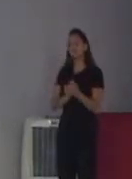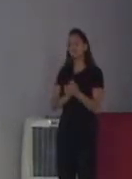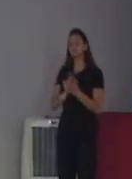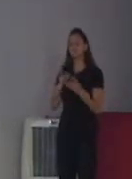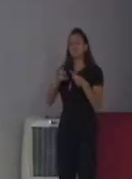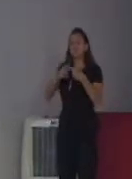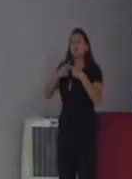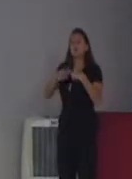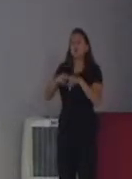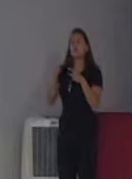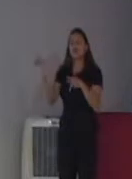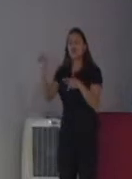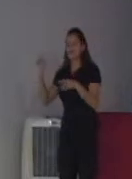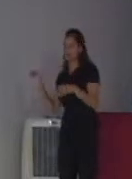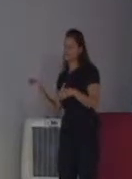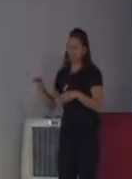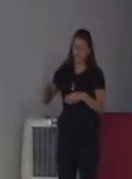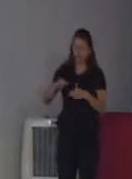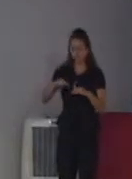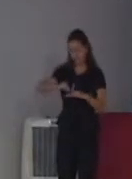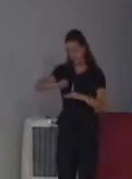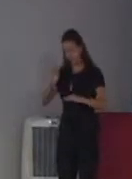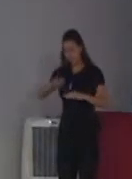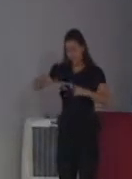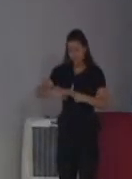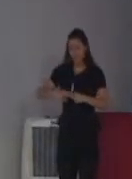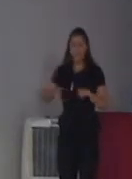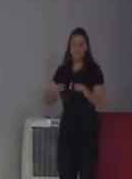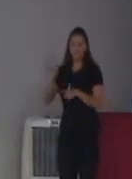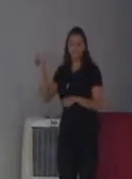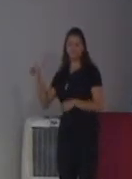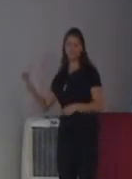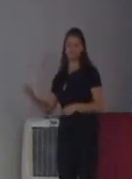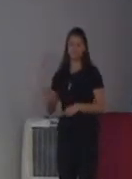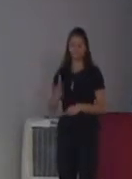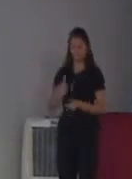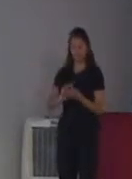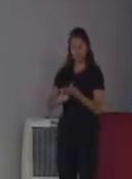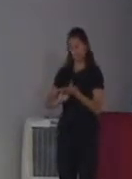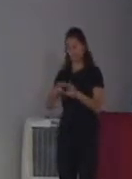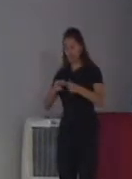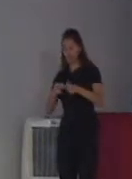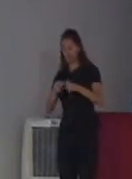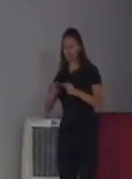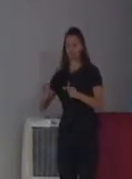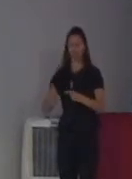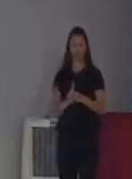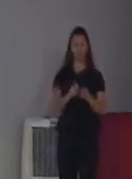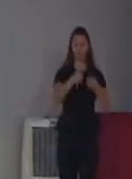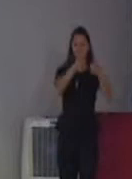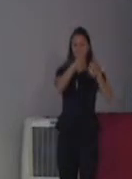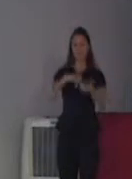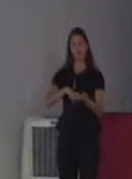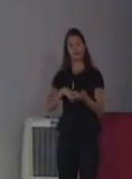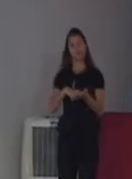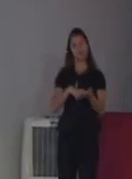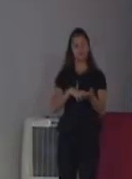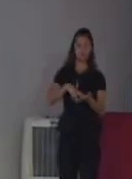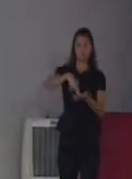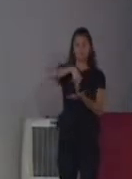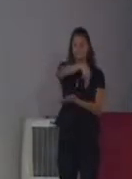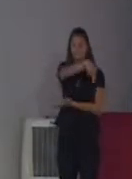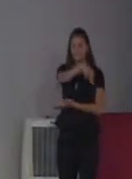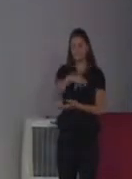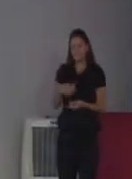de taller de mecánica, ¿sí? Por donde pasa la gente para que vuelva otra vez a salir bien, ¿no? Donde lo sincronizan, ta, ta, ta, ta, ta, ta, ¿sí? Más o menos, porque es